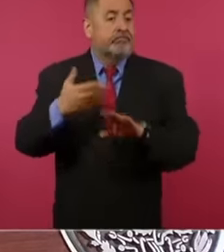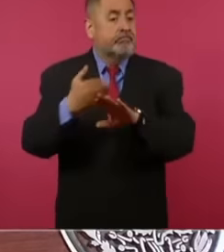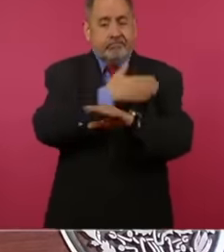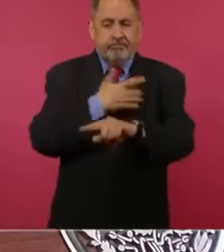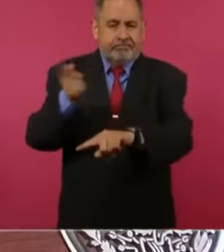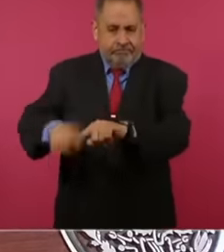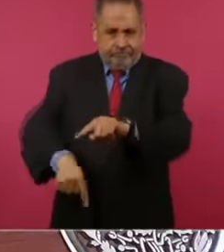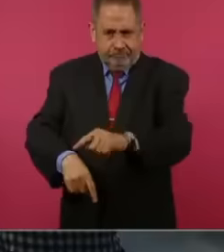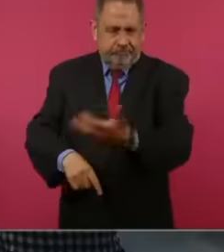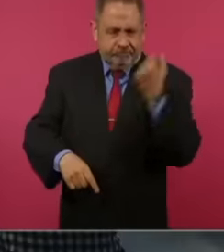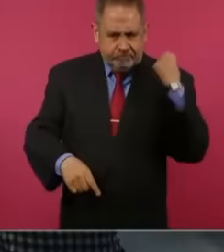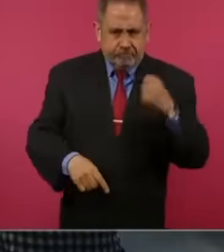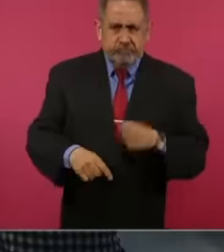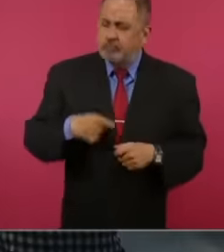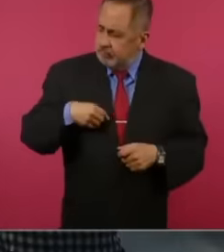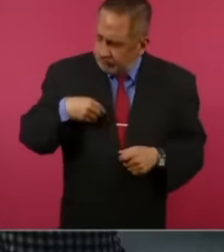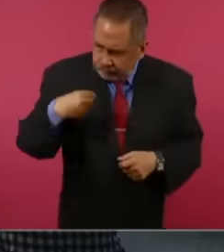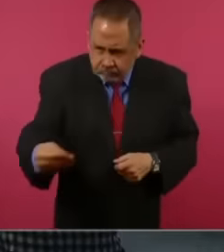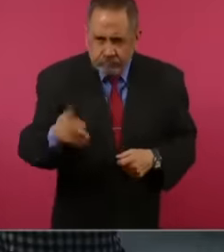quitaron. También. O sea,